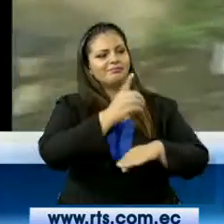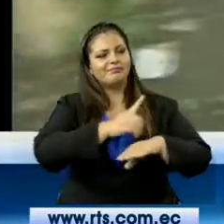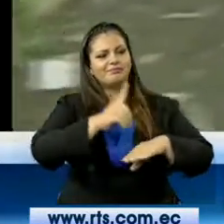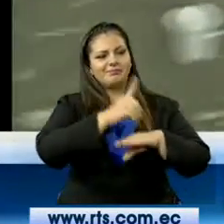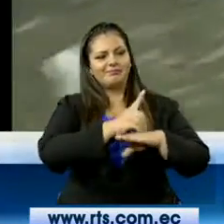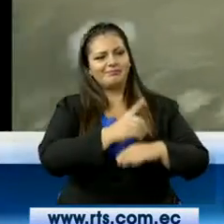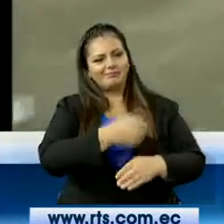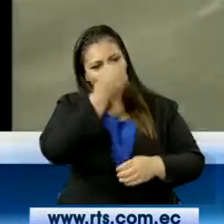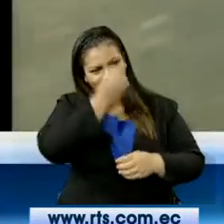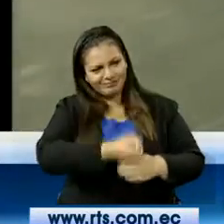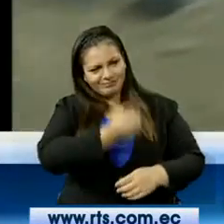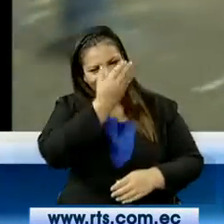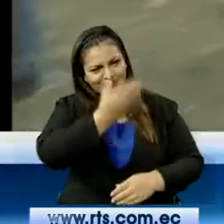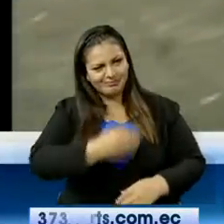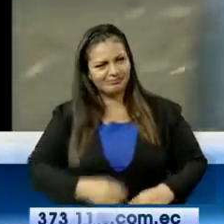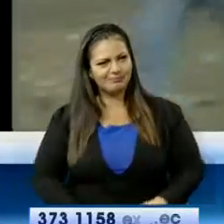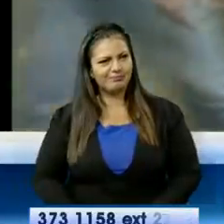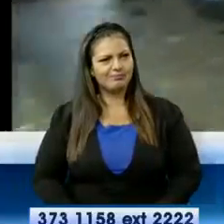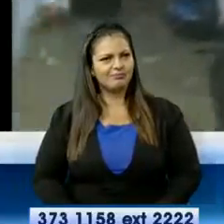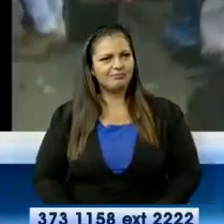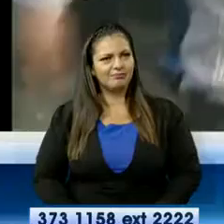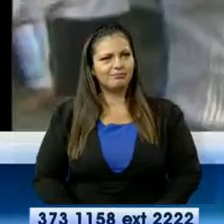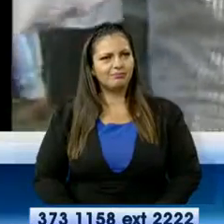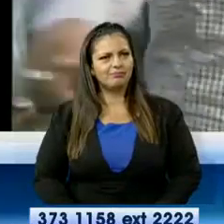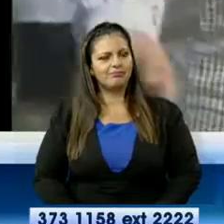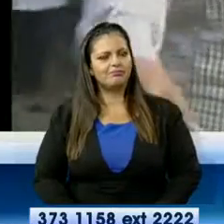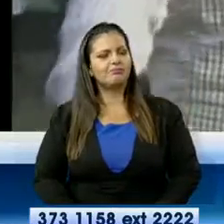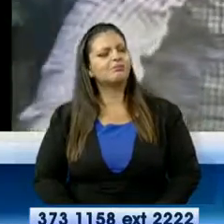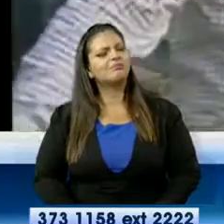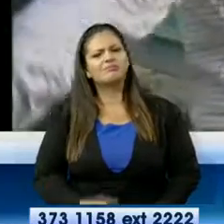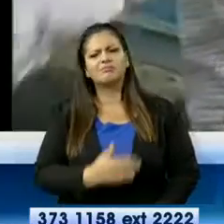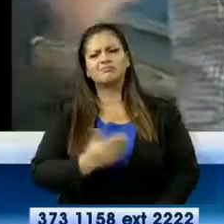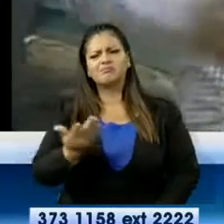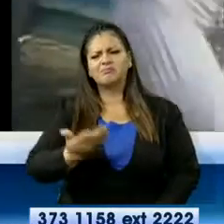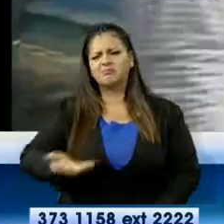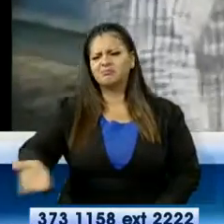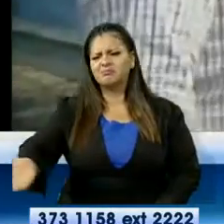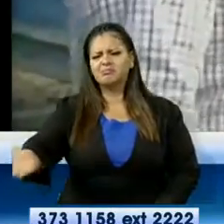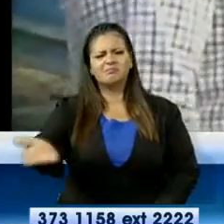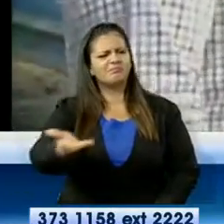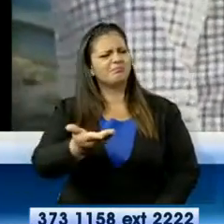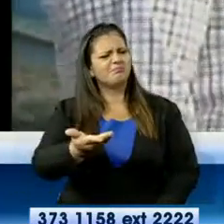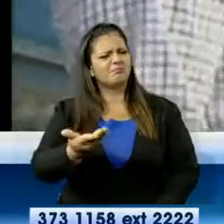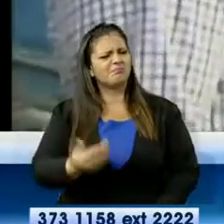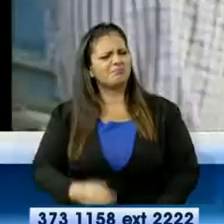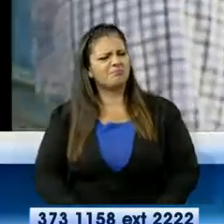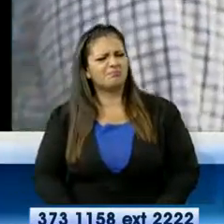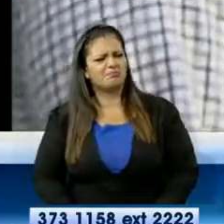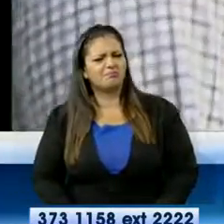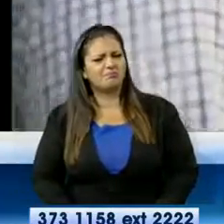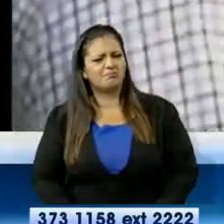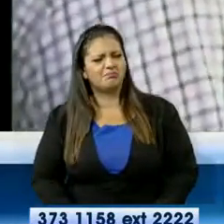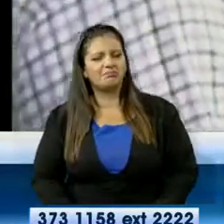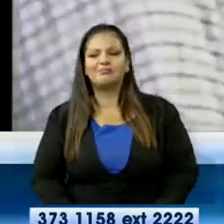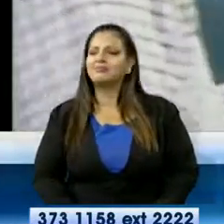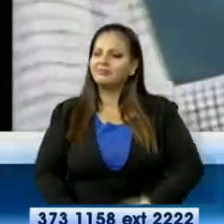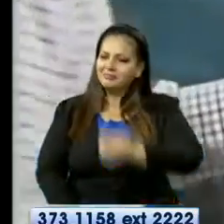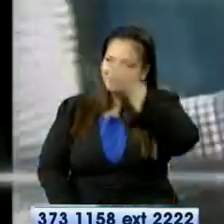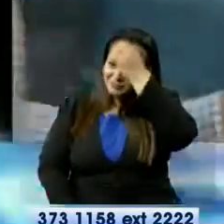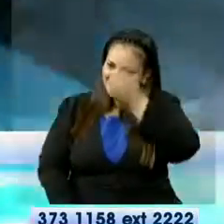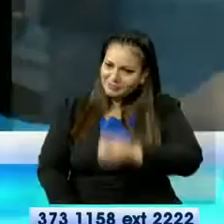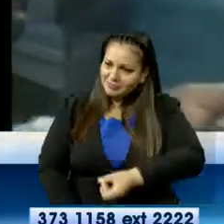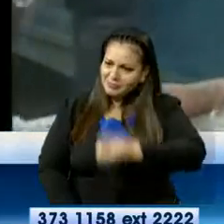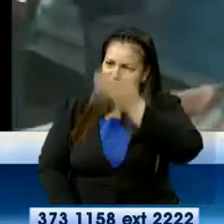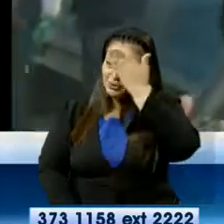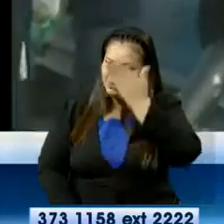oiga esta campaña veo que tiene que ser masiva y justamente porque mire cómo está este sector también esta mañana